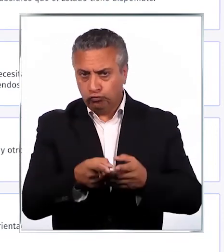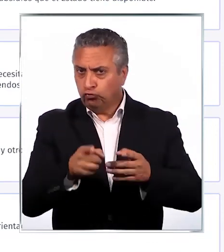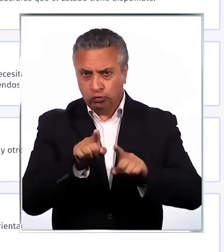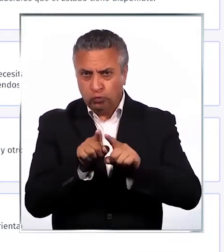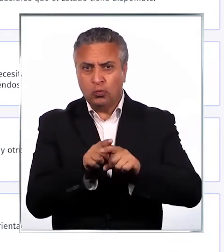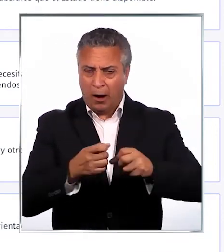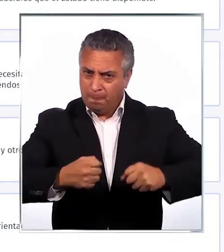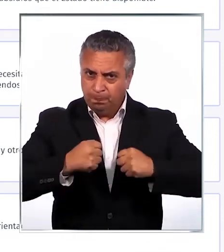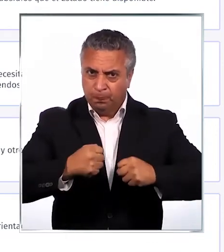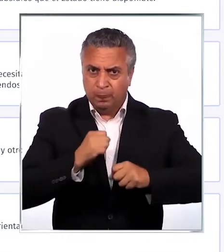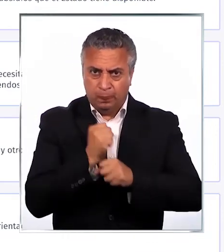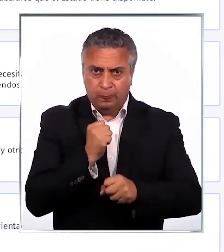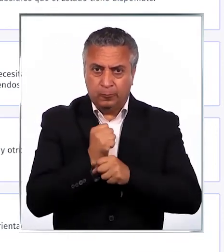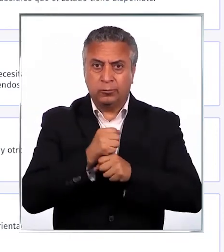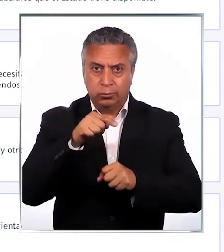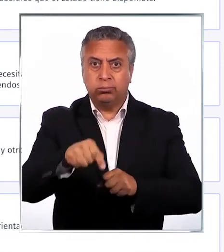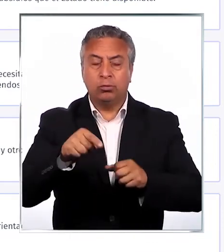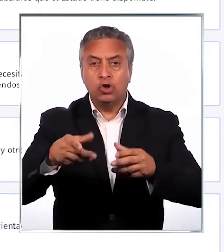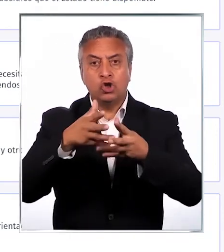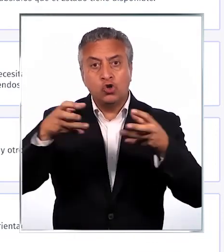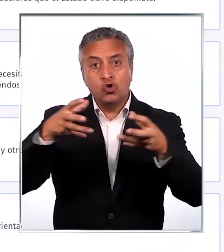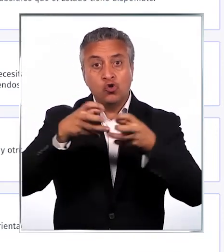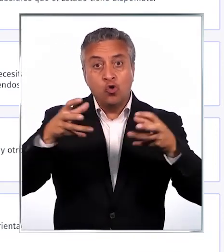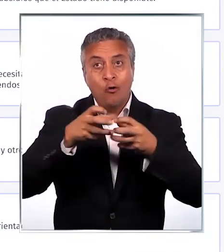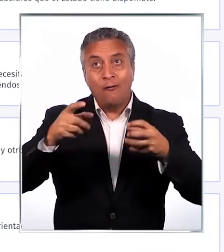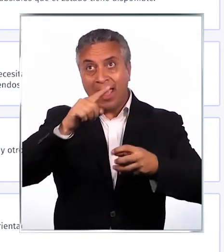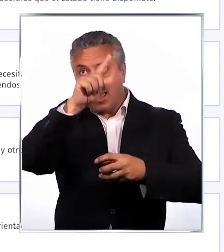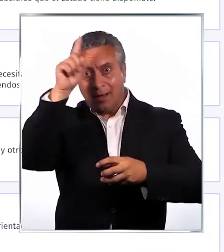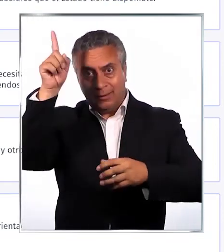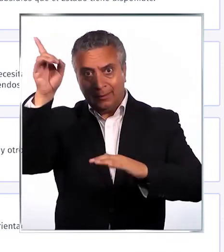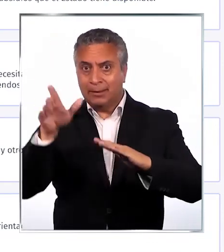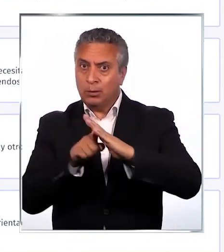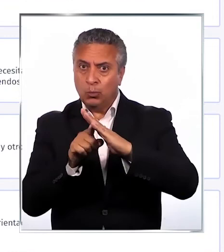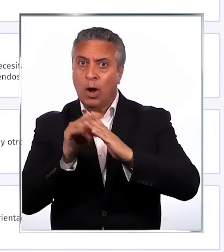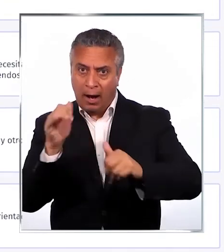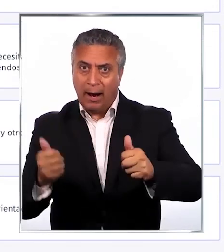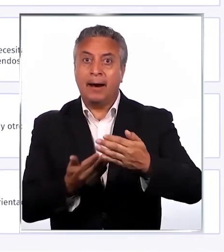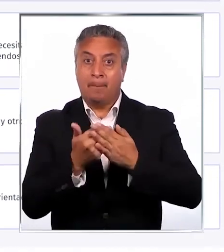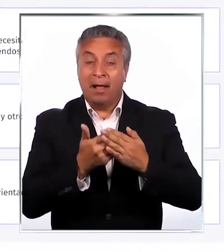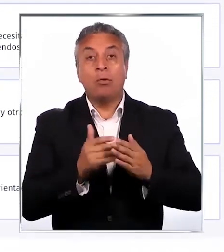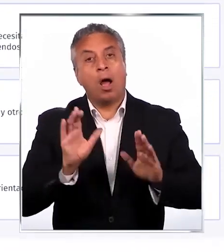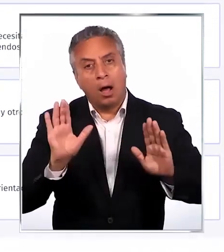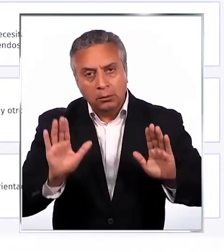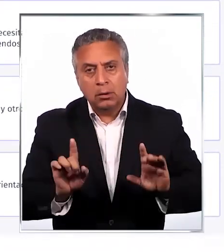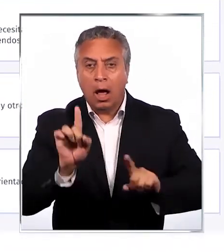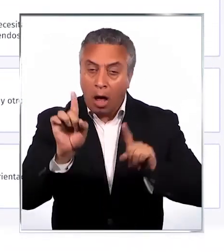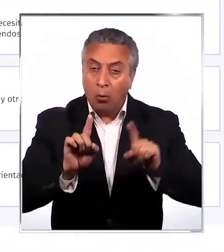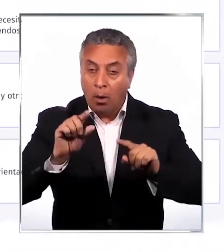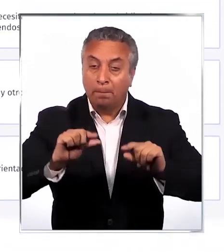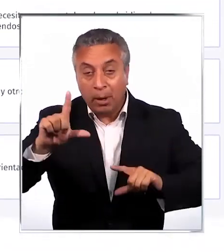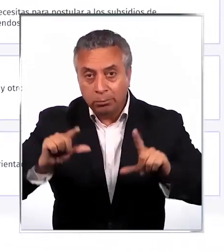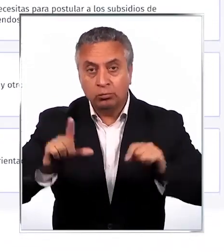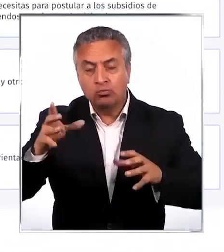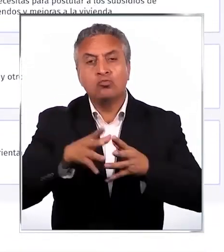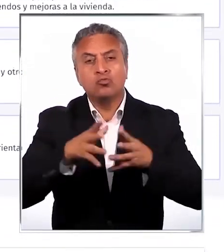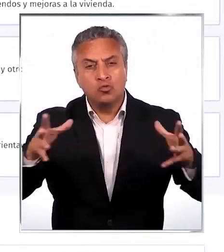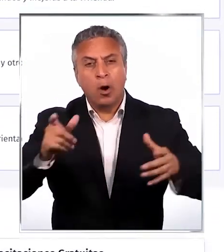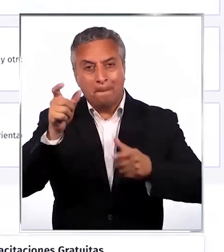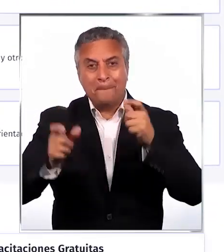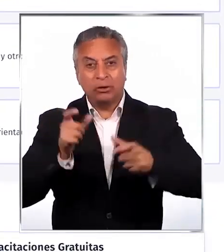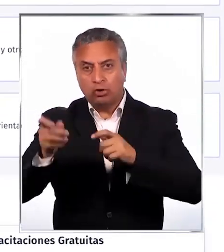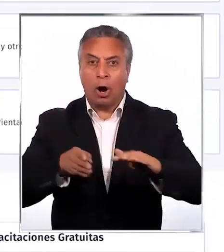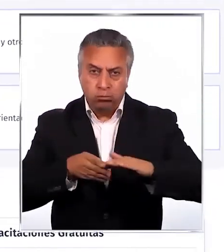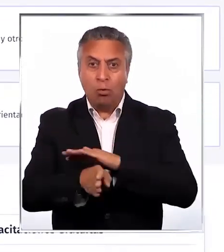servidor completamente reforzado, tiene respaldo en la nube, y por lo tanto esperamos que, si bien pueden haber en algún momento algunas intermitencias, porque mucha gente